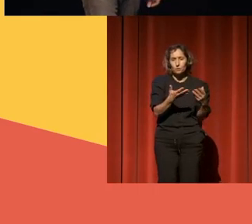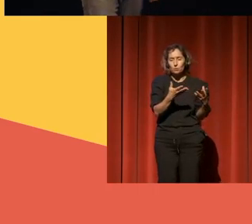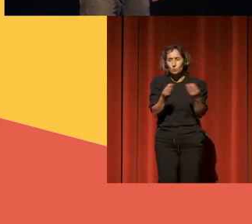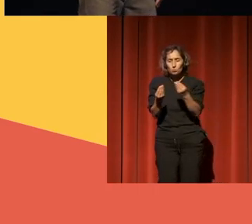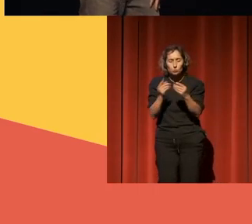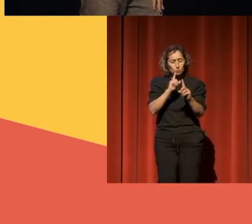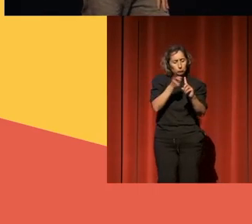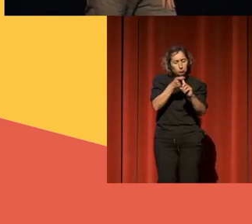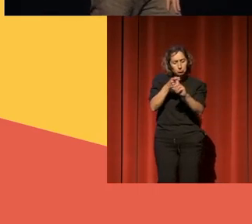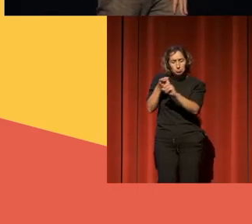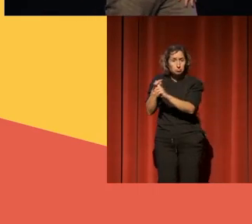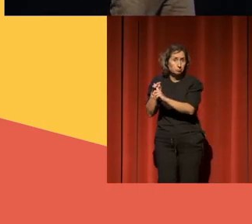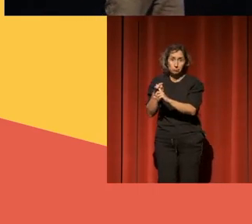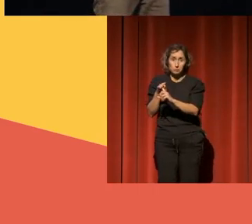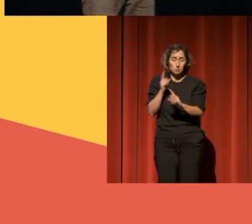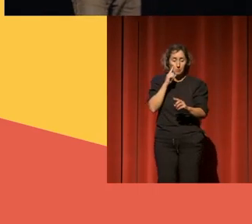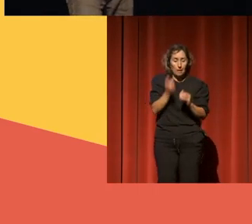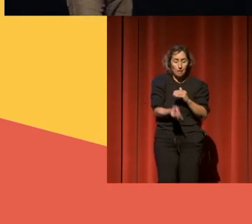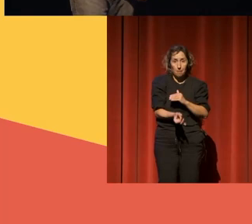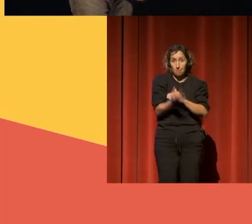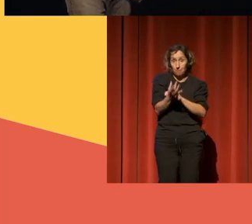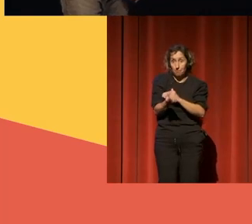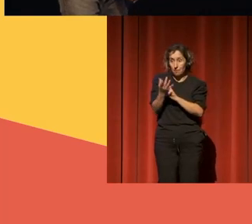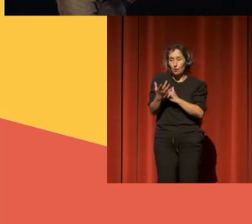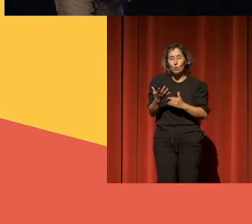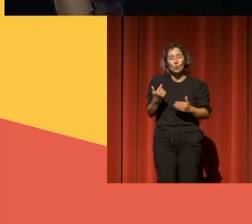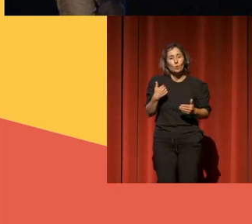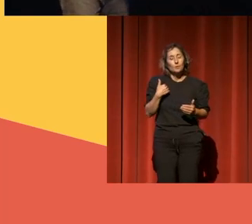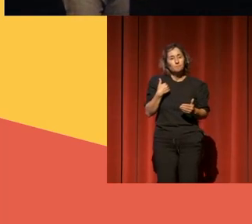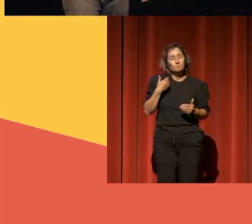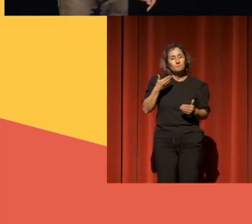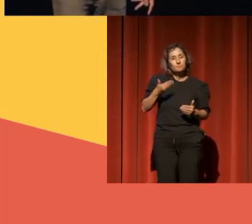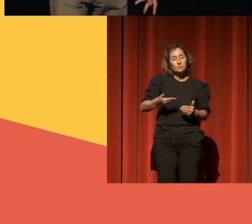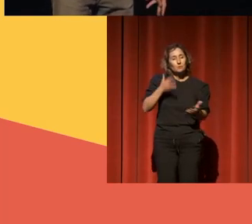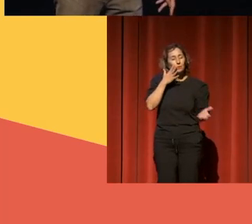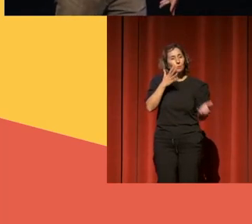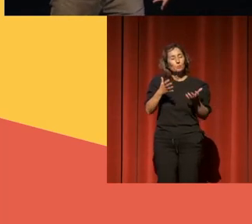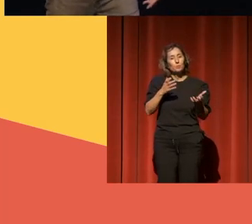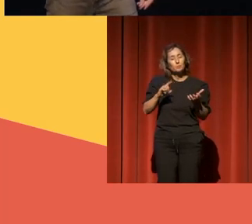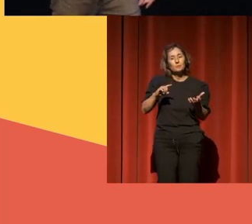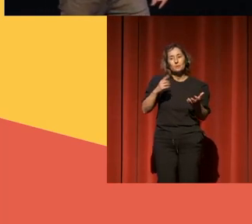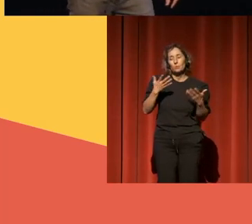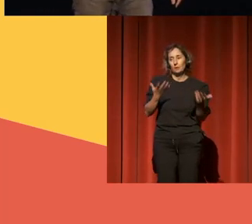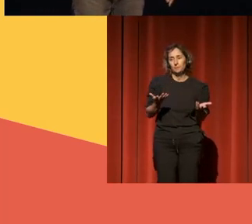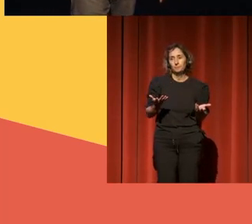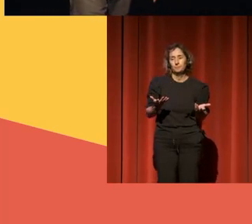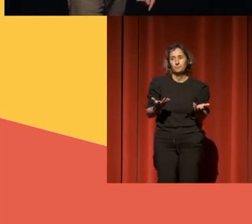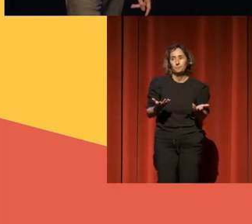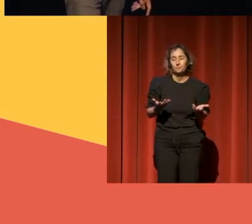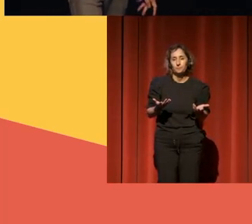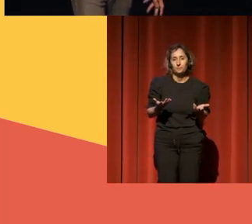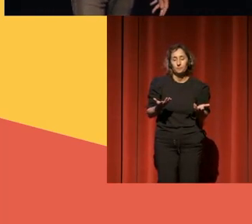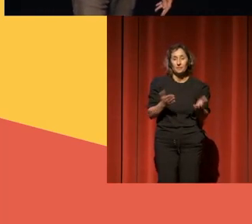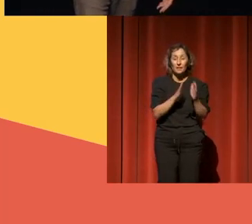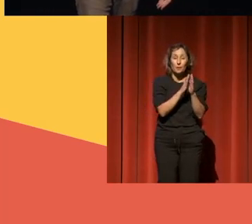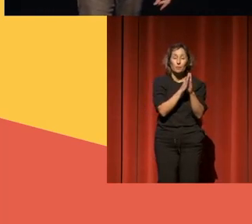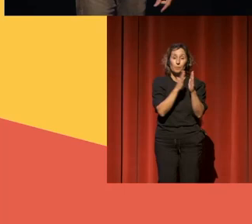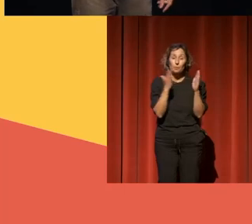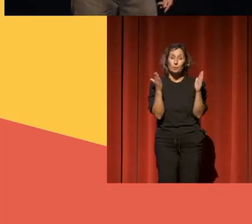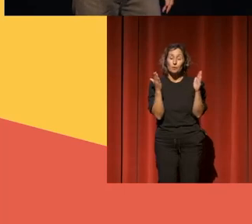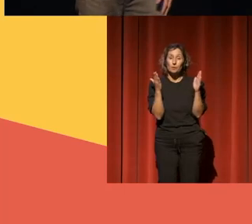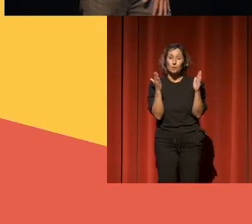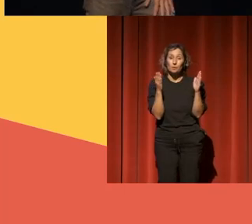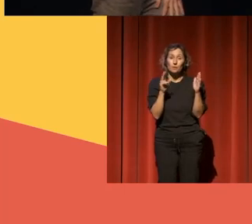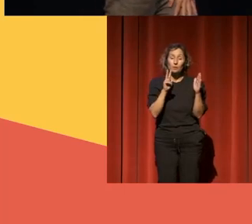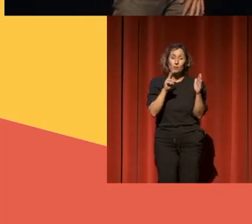en este sentido una de las más relevantes a nuestro entender es el proceso que hubo en la biblioteca de de